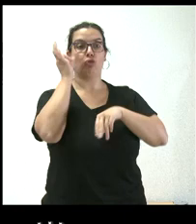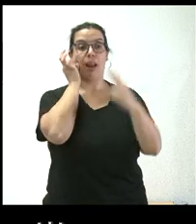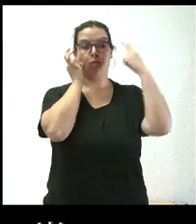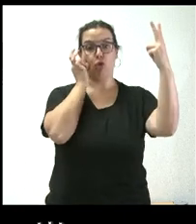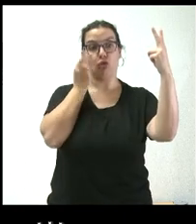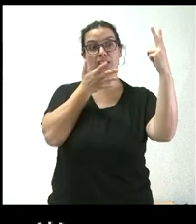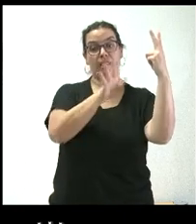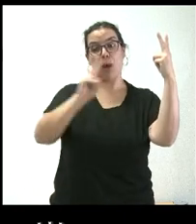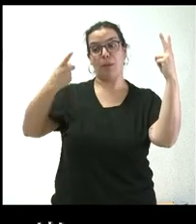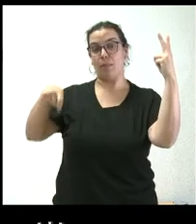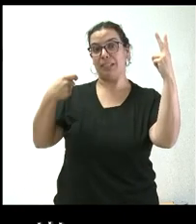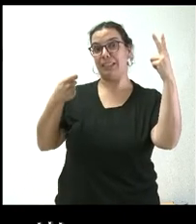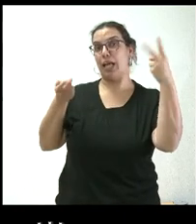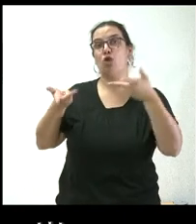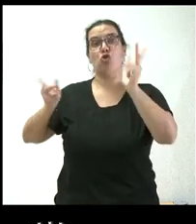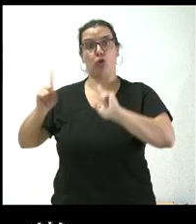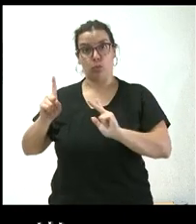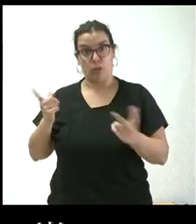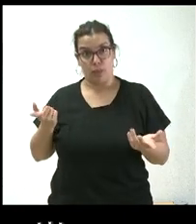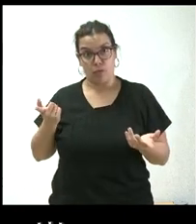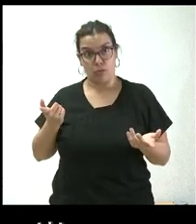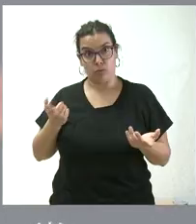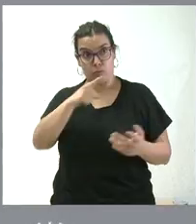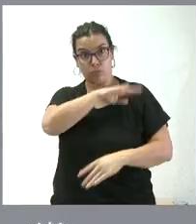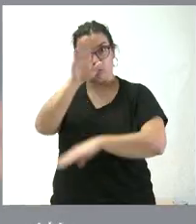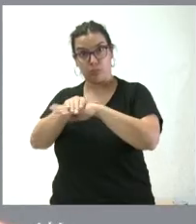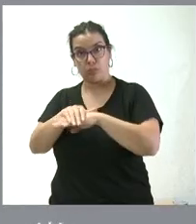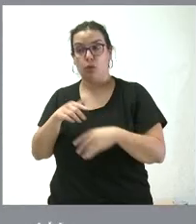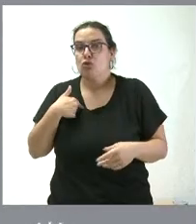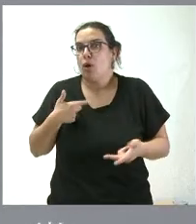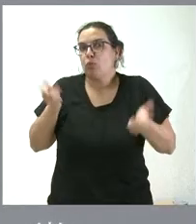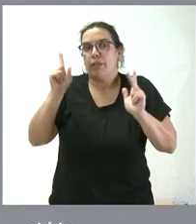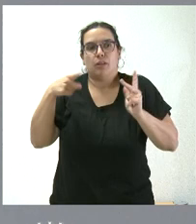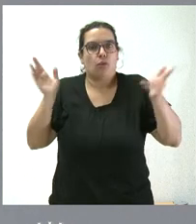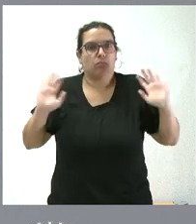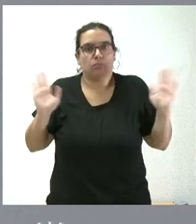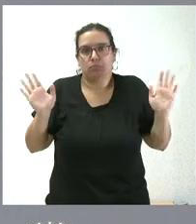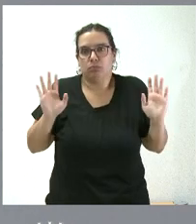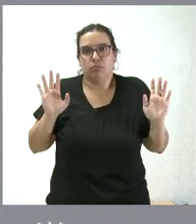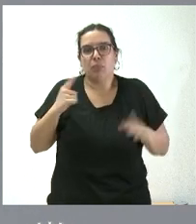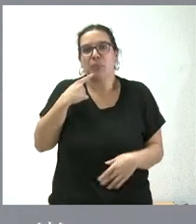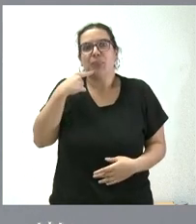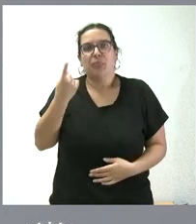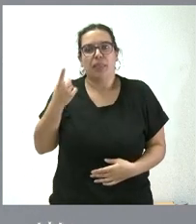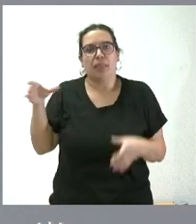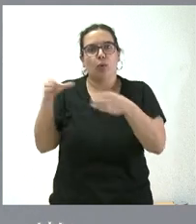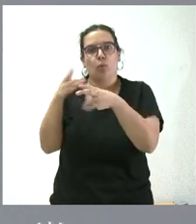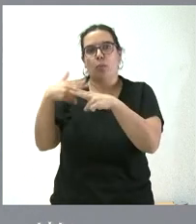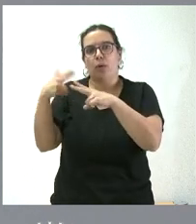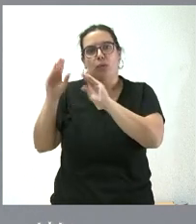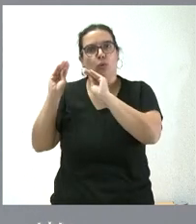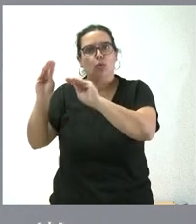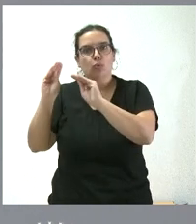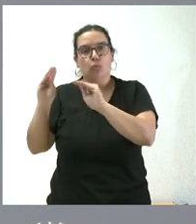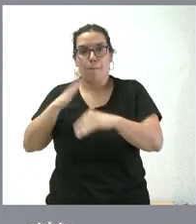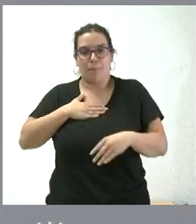desautorización del vicepresidente en esta materia Mi misión no es desautorizar lo que pueda decir un partido político si encima no